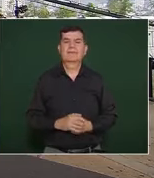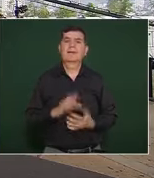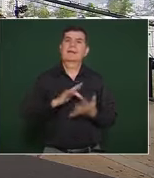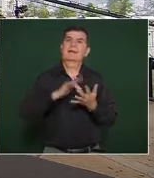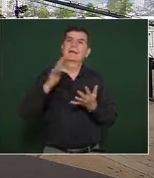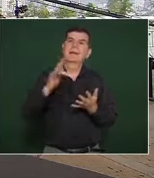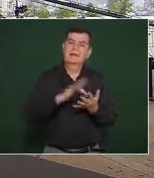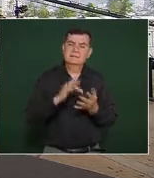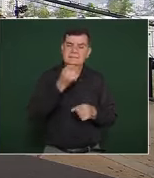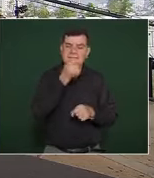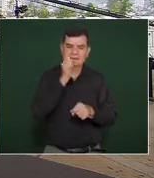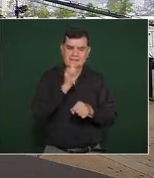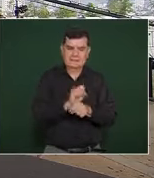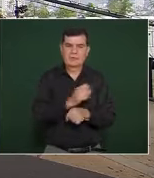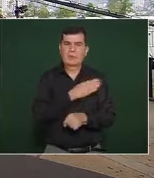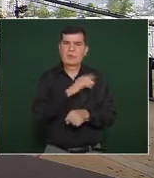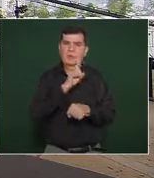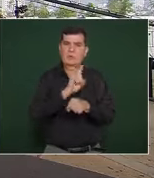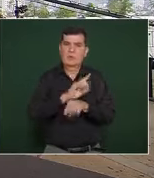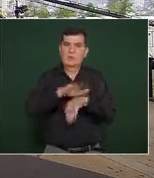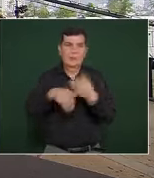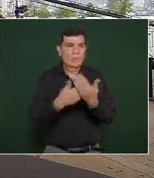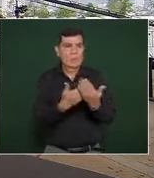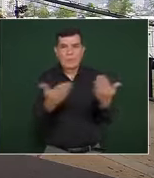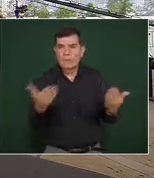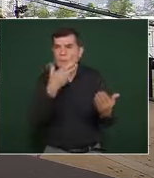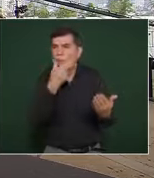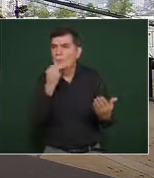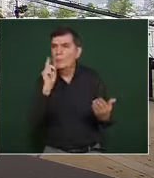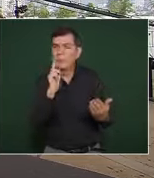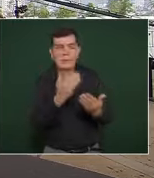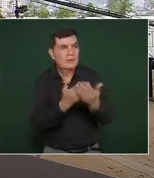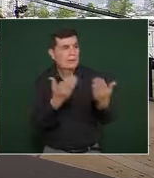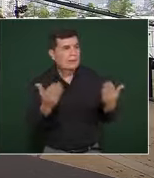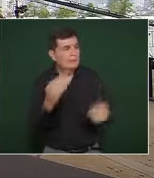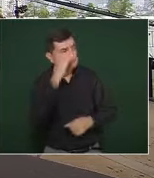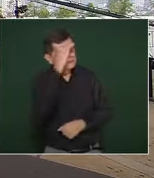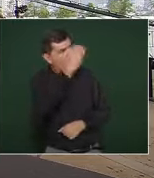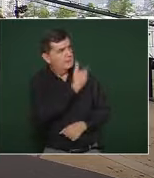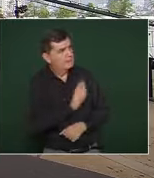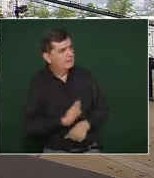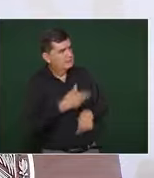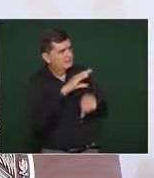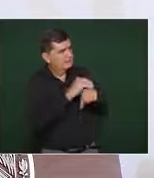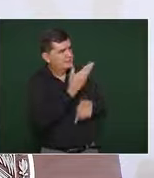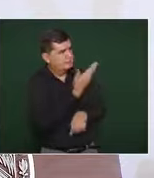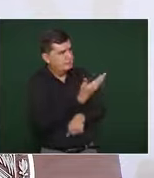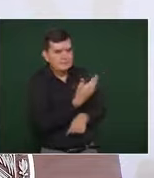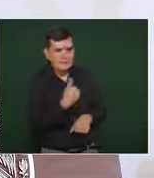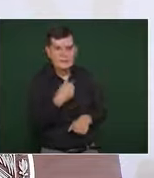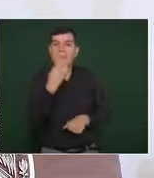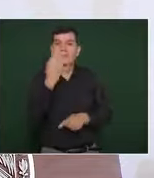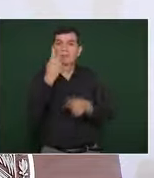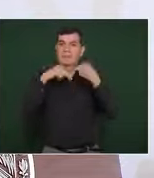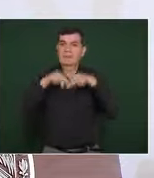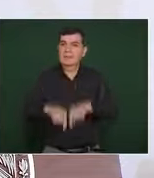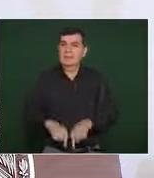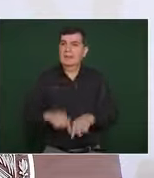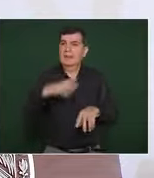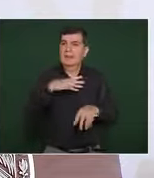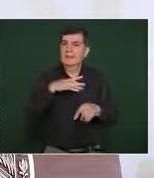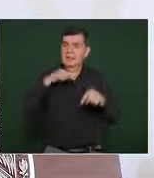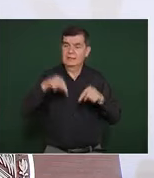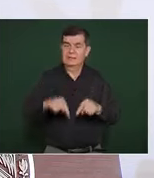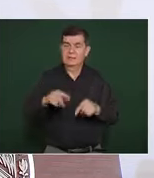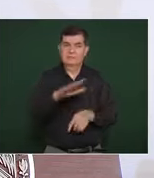Muchas gracias, secretaria. Muy buenos días a todas y a todos. Con su permiso, señor presidente, darle la bienvenida una vez más